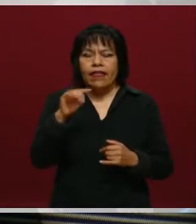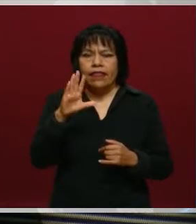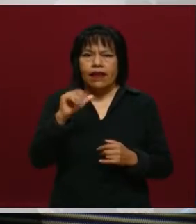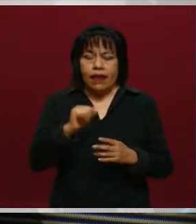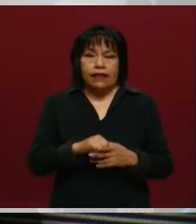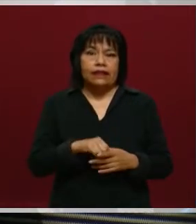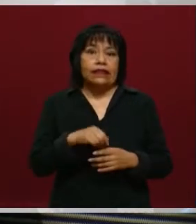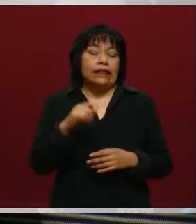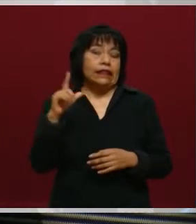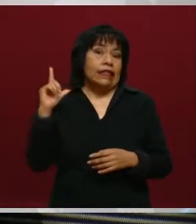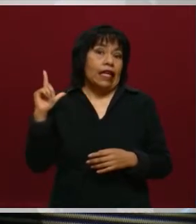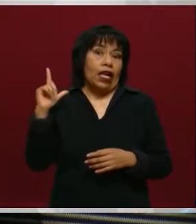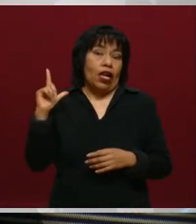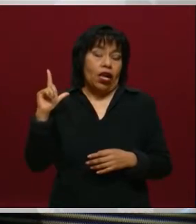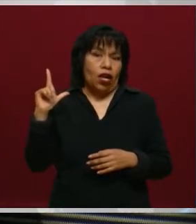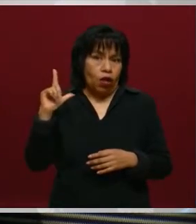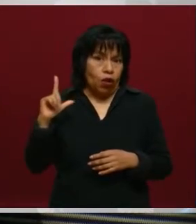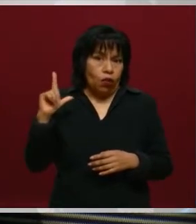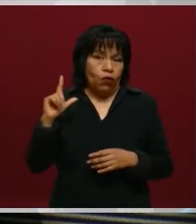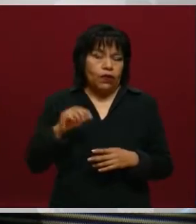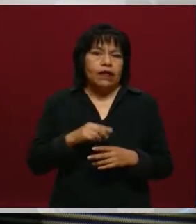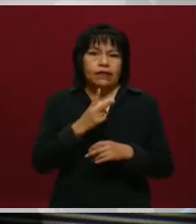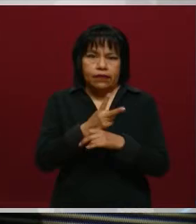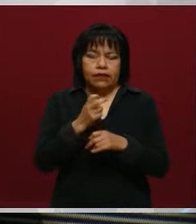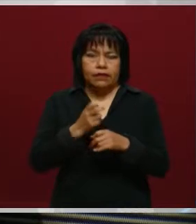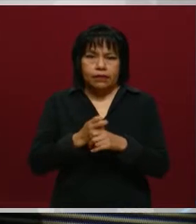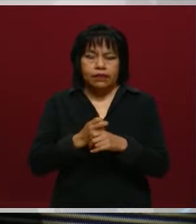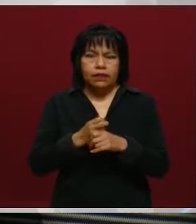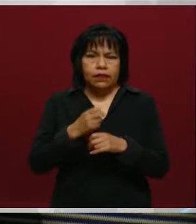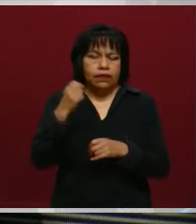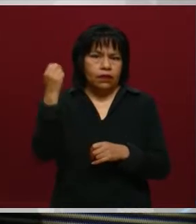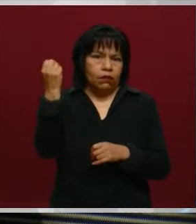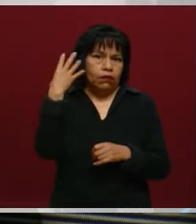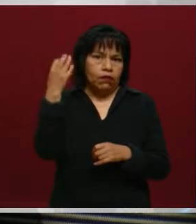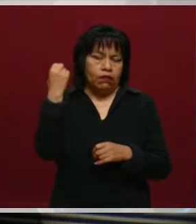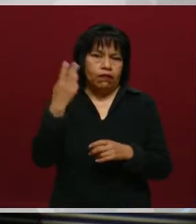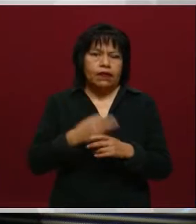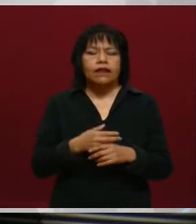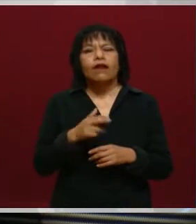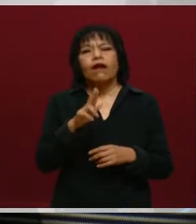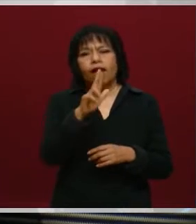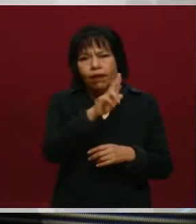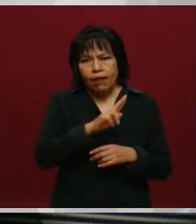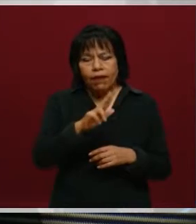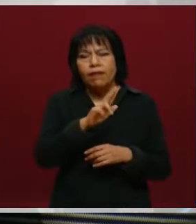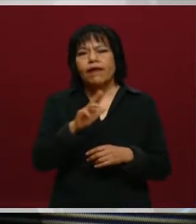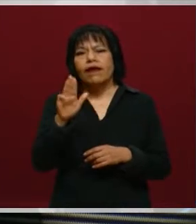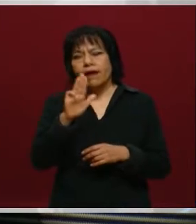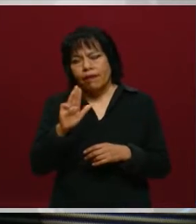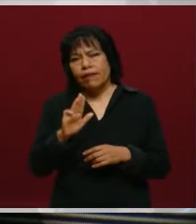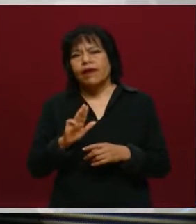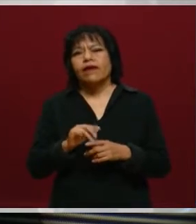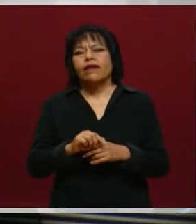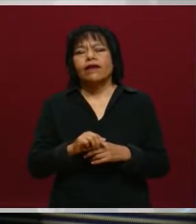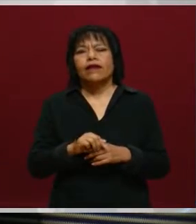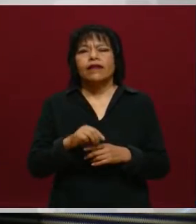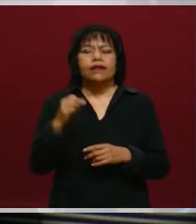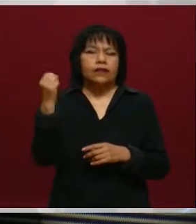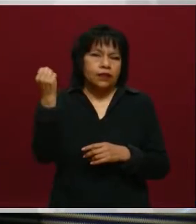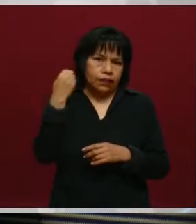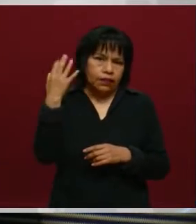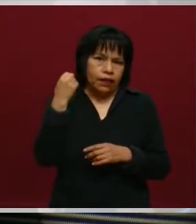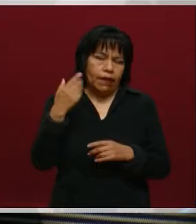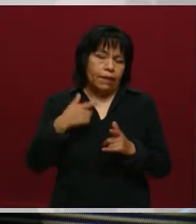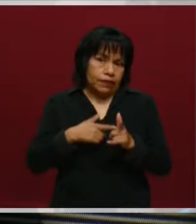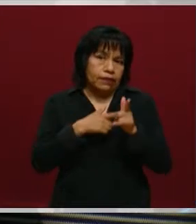una eminencia al doctor enrique düssel el día martes y miércoles fue el desarrollo del seminario virtual la